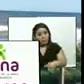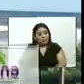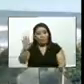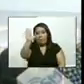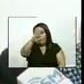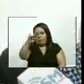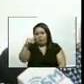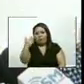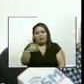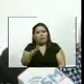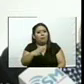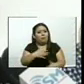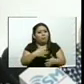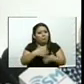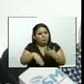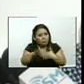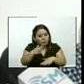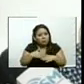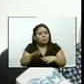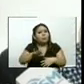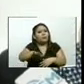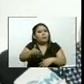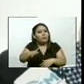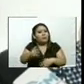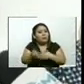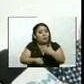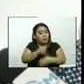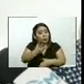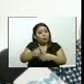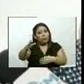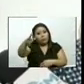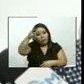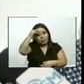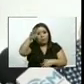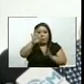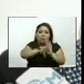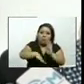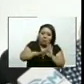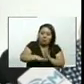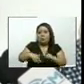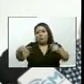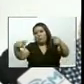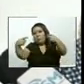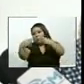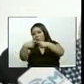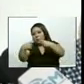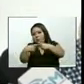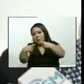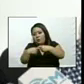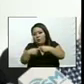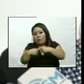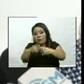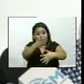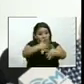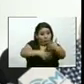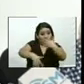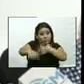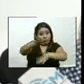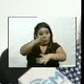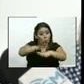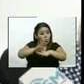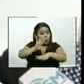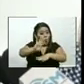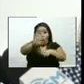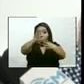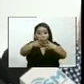esta tecnología, ya está comprobado. Nosotros vamos a retomarla. Es energía barata, es energía buena, es una energía. El mar, las olas del mar no se van a acabar